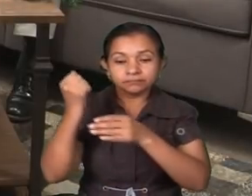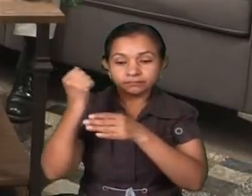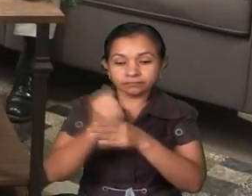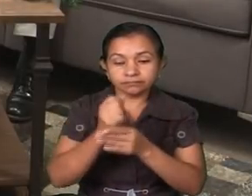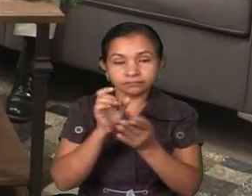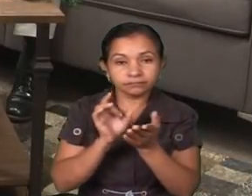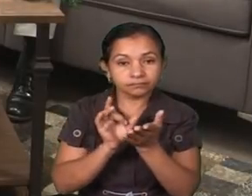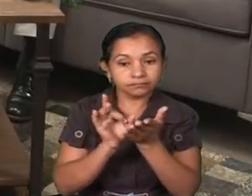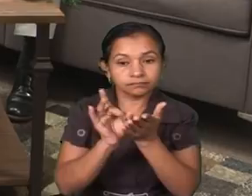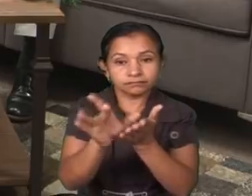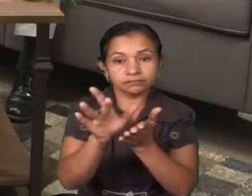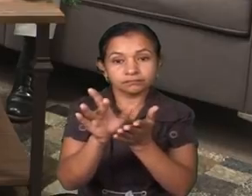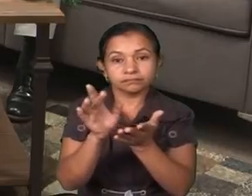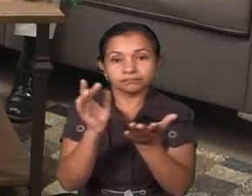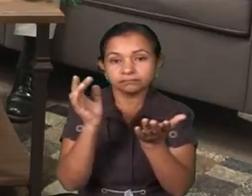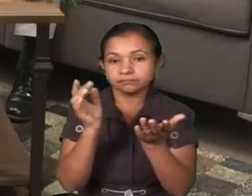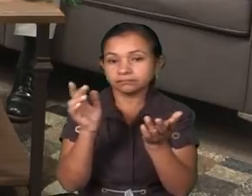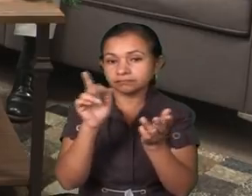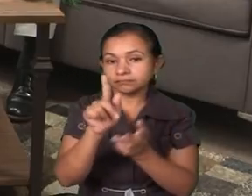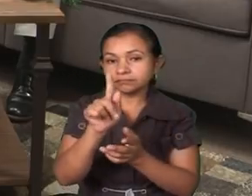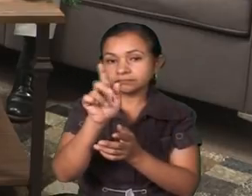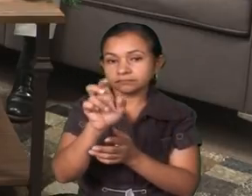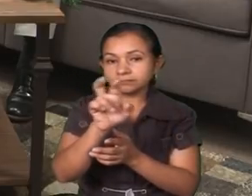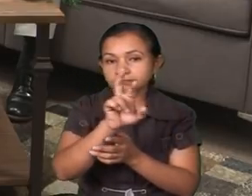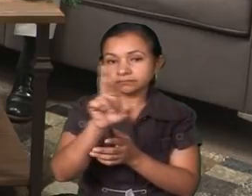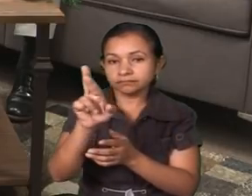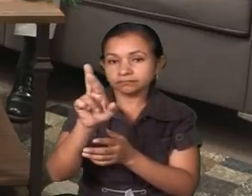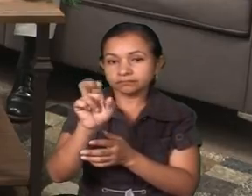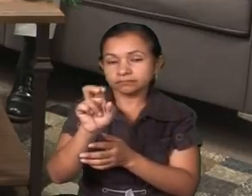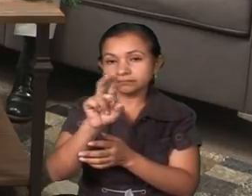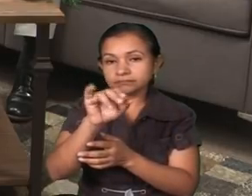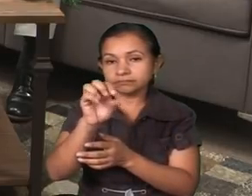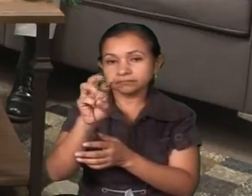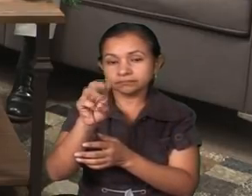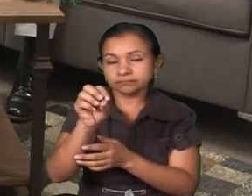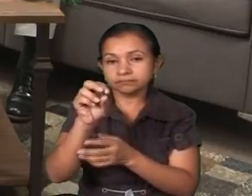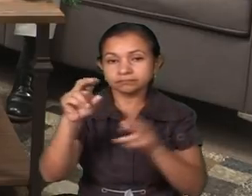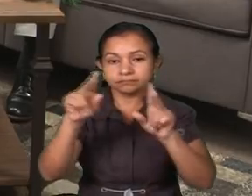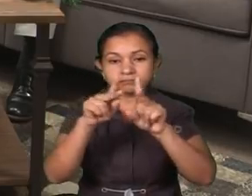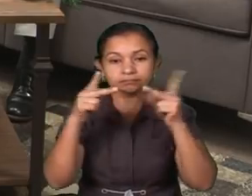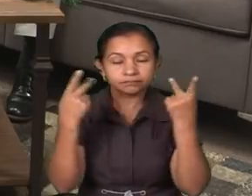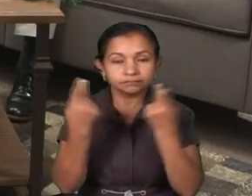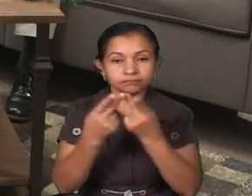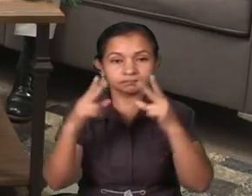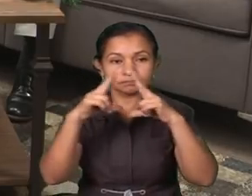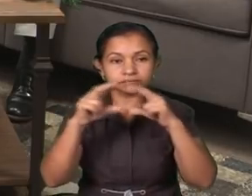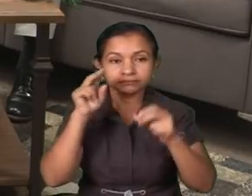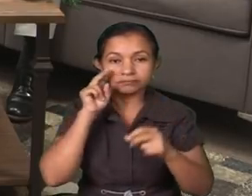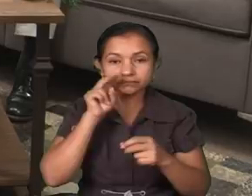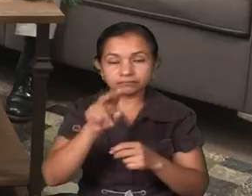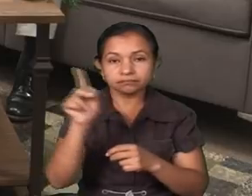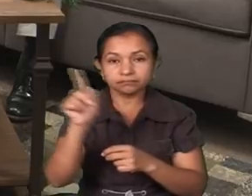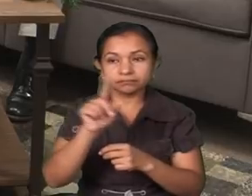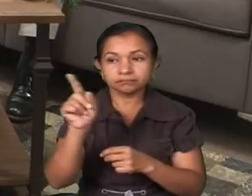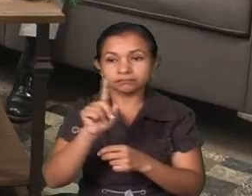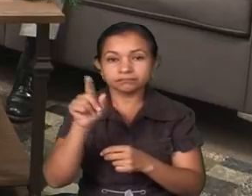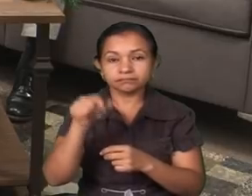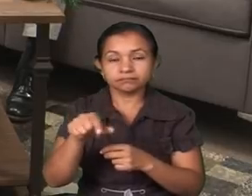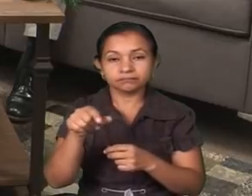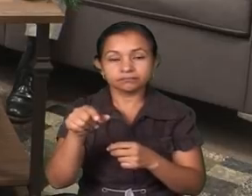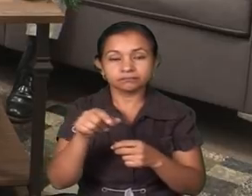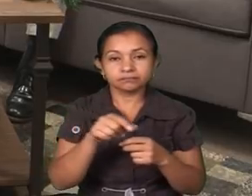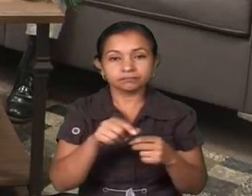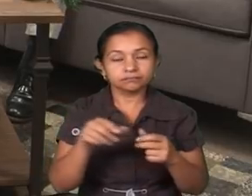odio, frente a las acciones de terrorismo infringidas al pueblo nicaragüense, fueron invisibilizadas. Dentro de esta